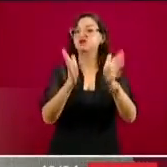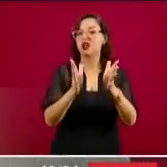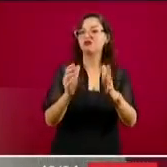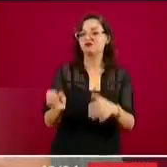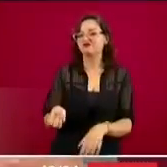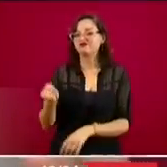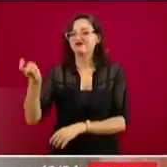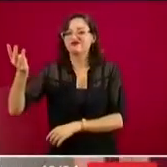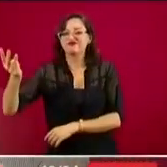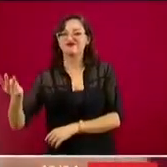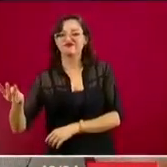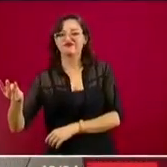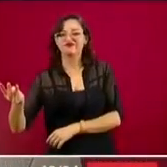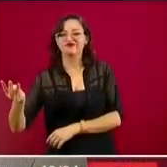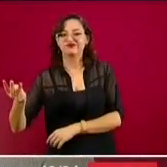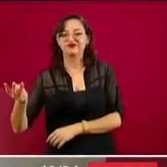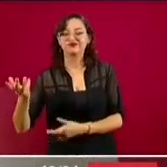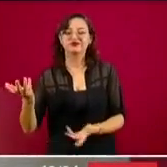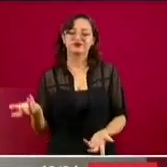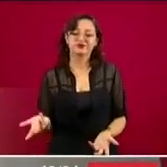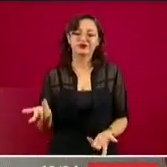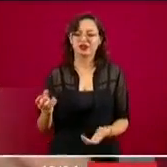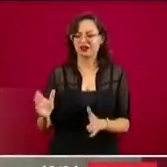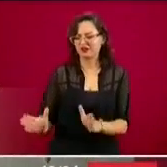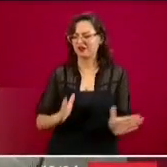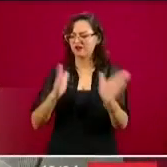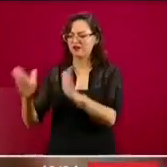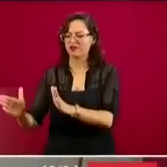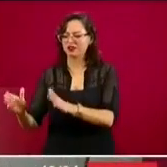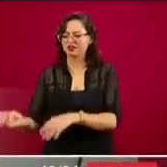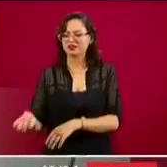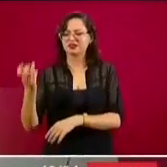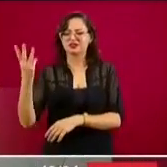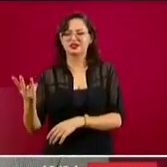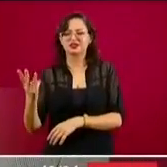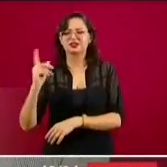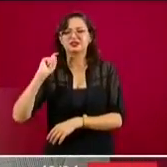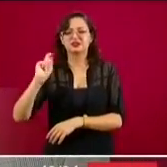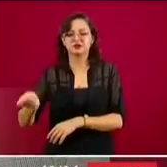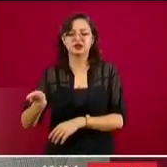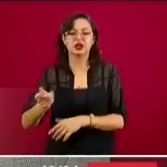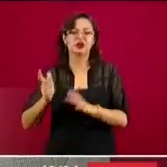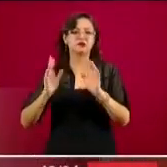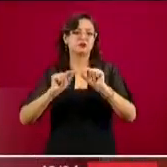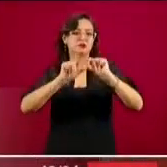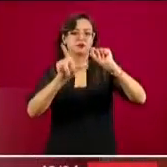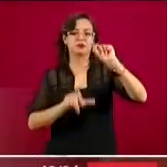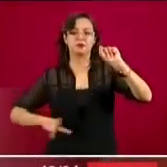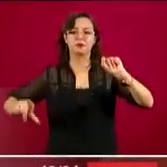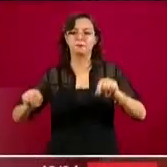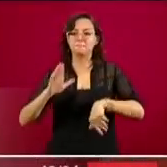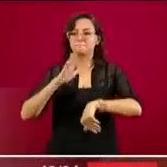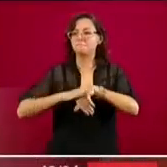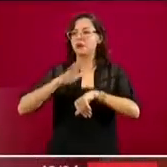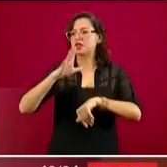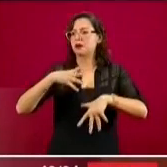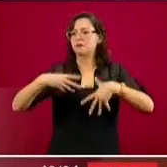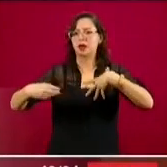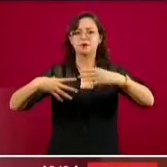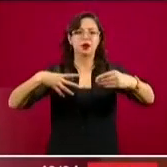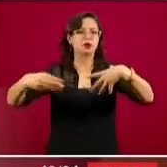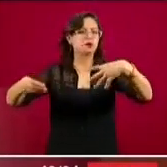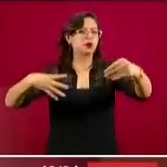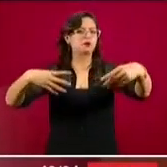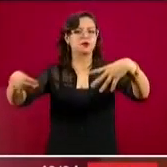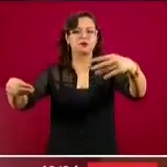3 depende, se define de hecho, por la generalización de la transmisión. Eso es lo que lo define la fase